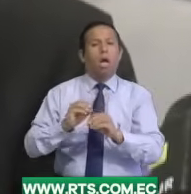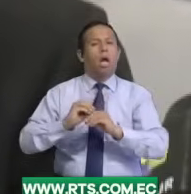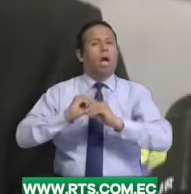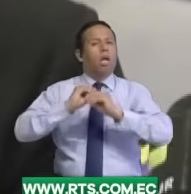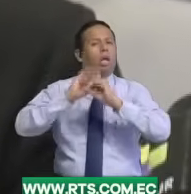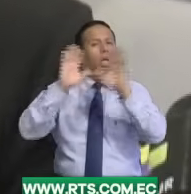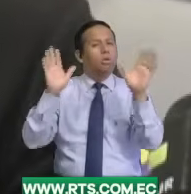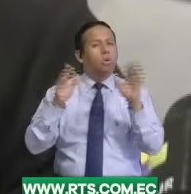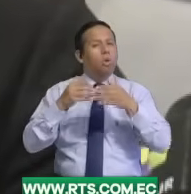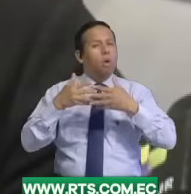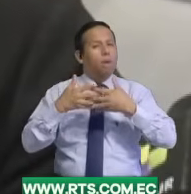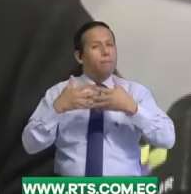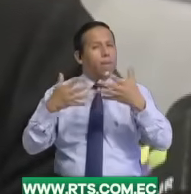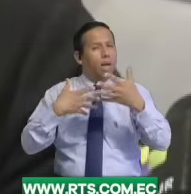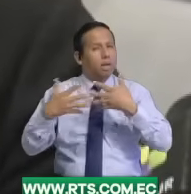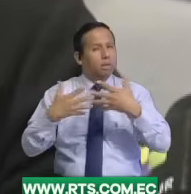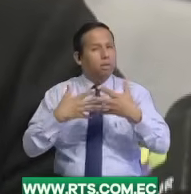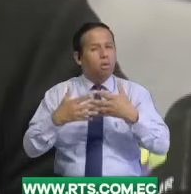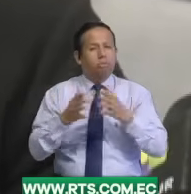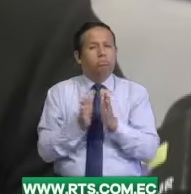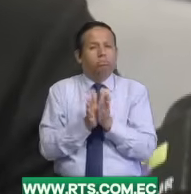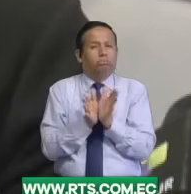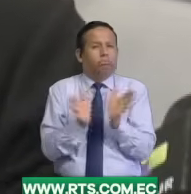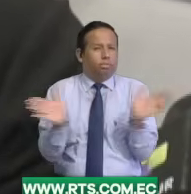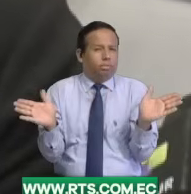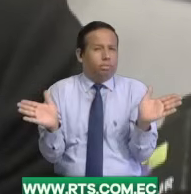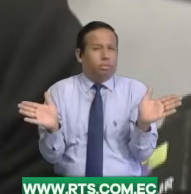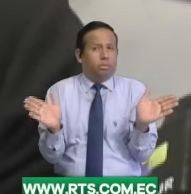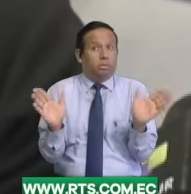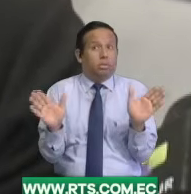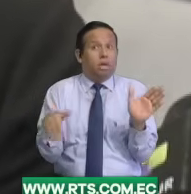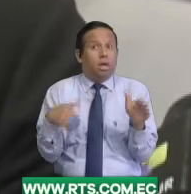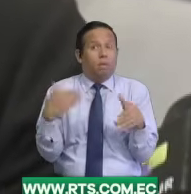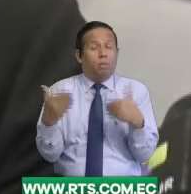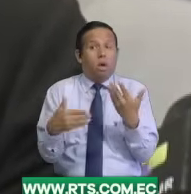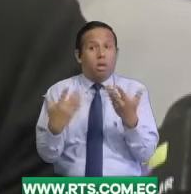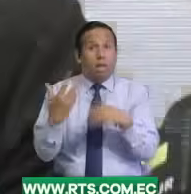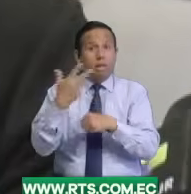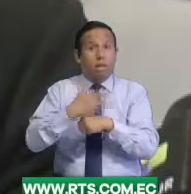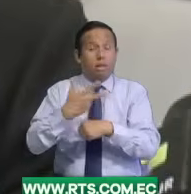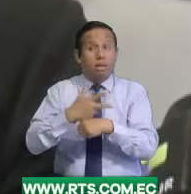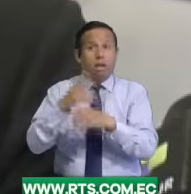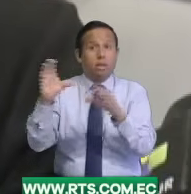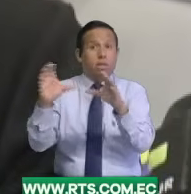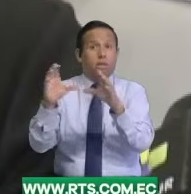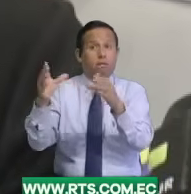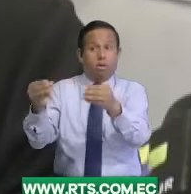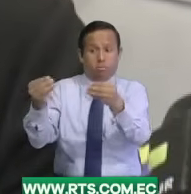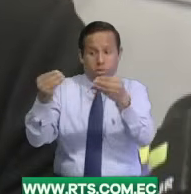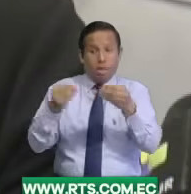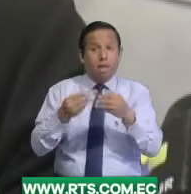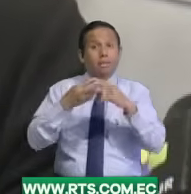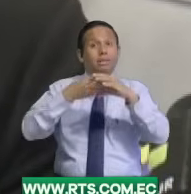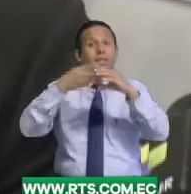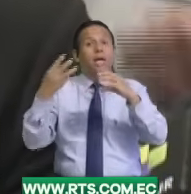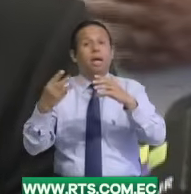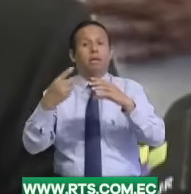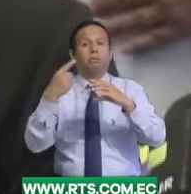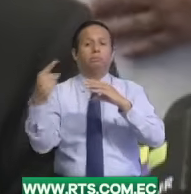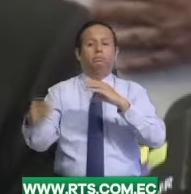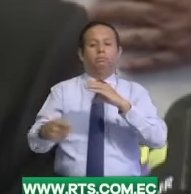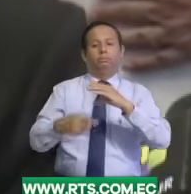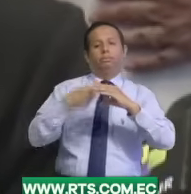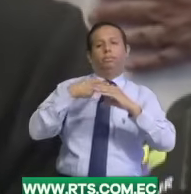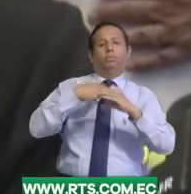recurso horizontal. Una vez que tengan esta certificación por parte del TCE, el CNE procederá a notificarnos